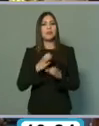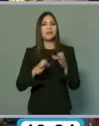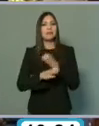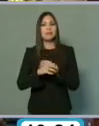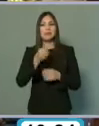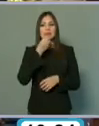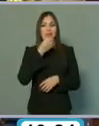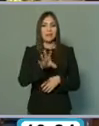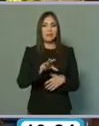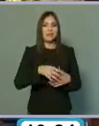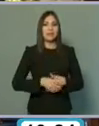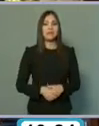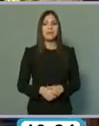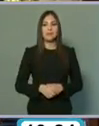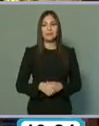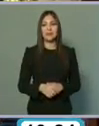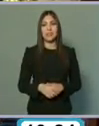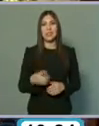lado